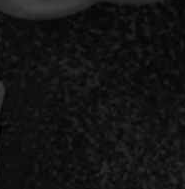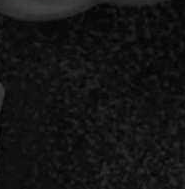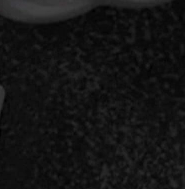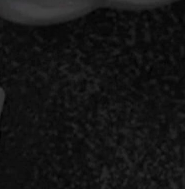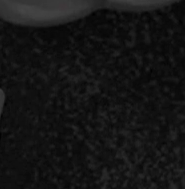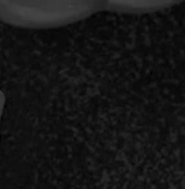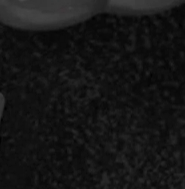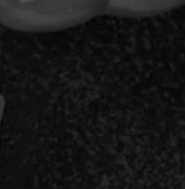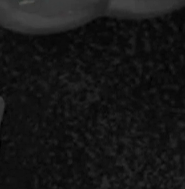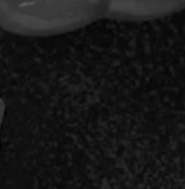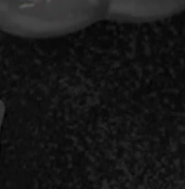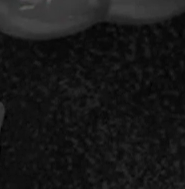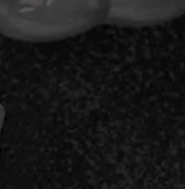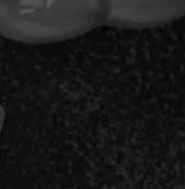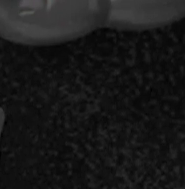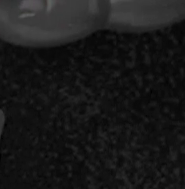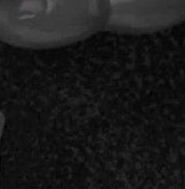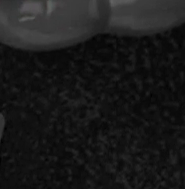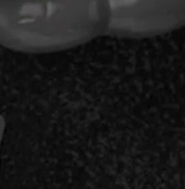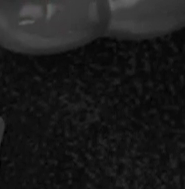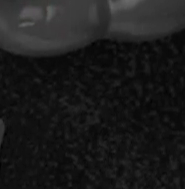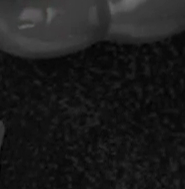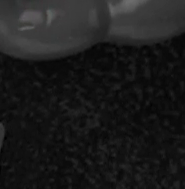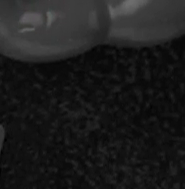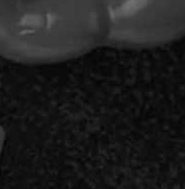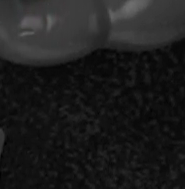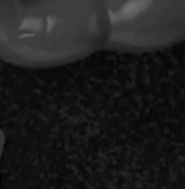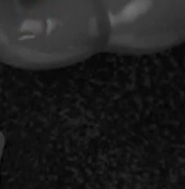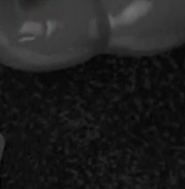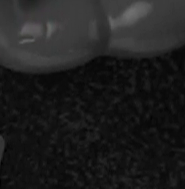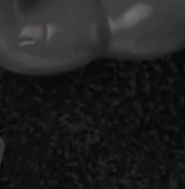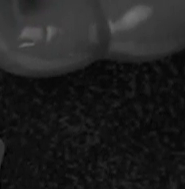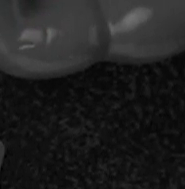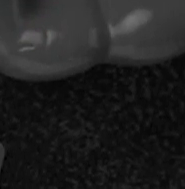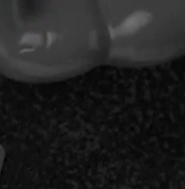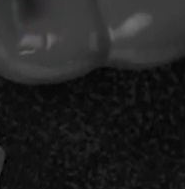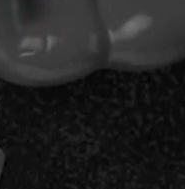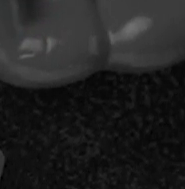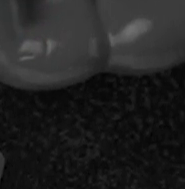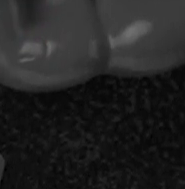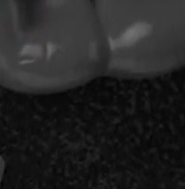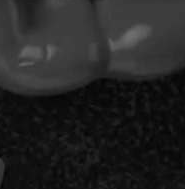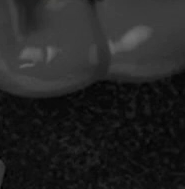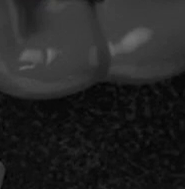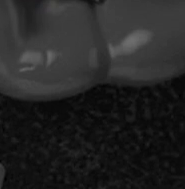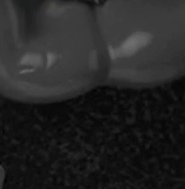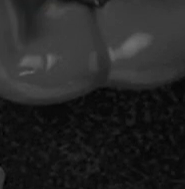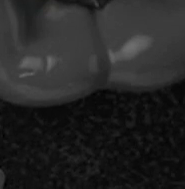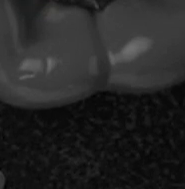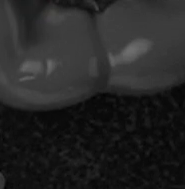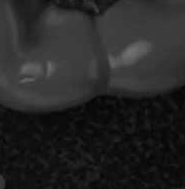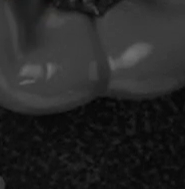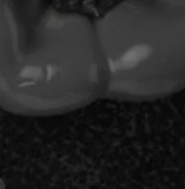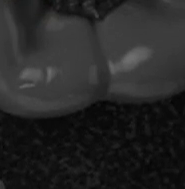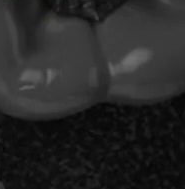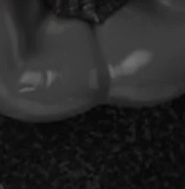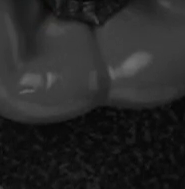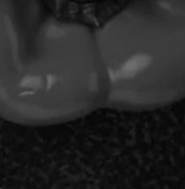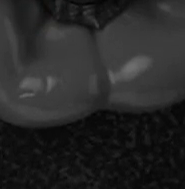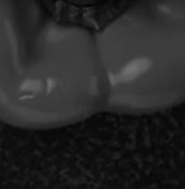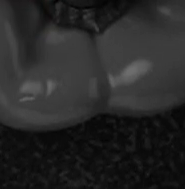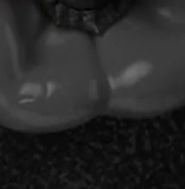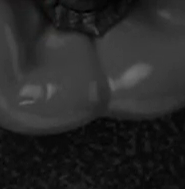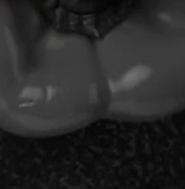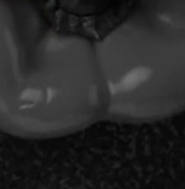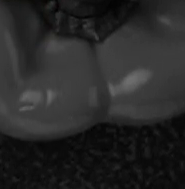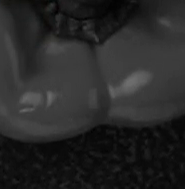vitamina C sí es clave para otras funciones del organismo. Sin embargo, las necesidades diarias de este nutriente se pueden